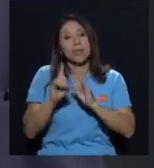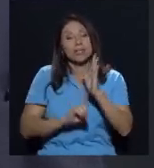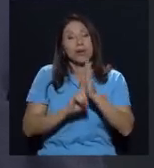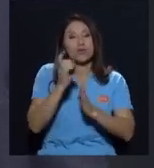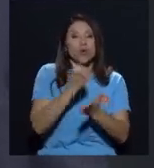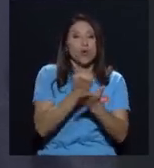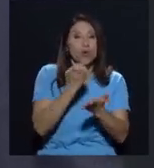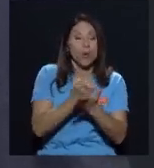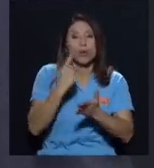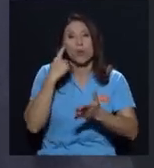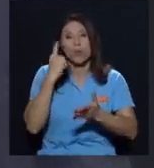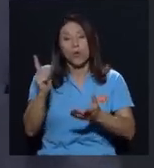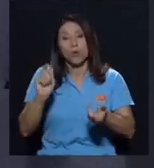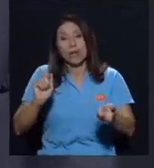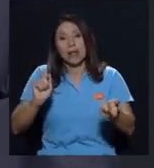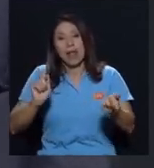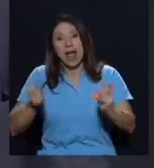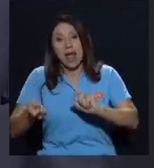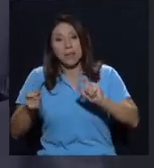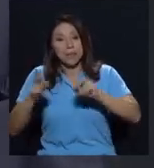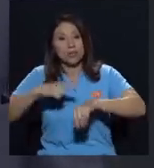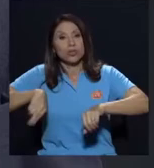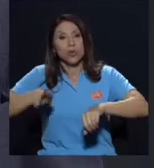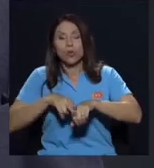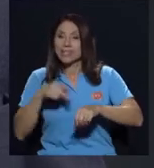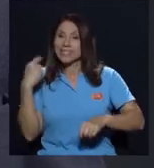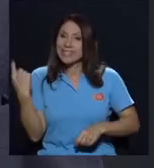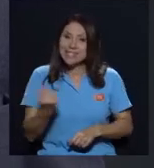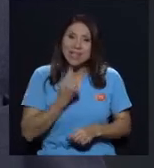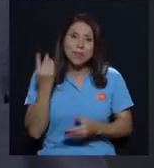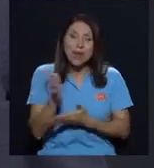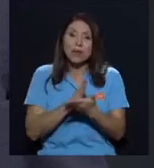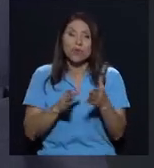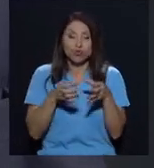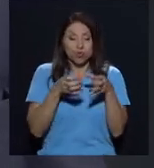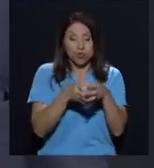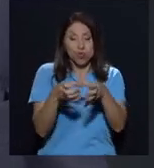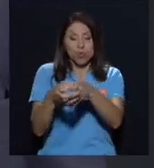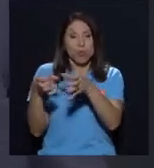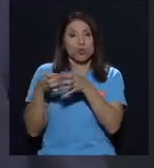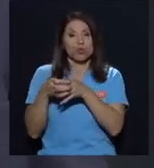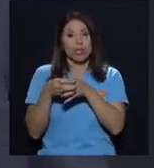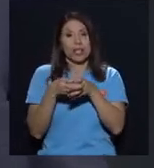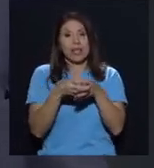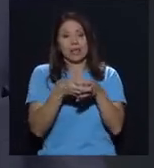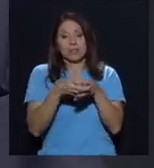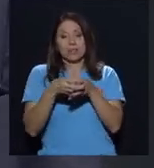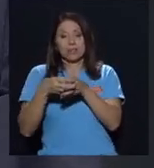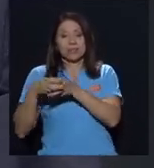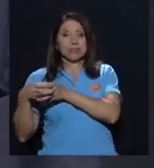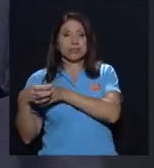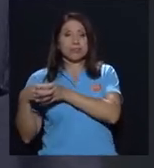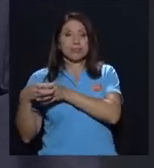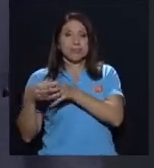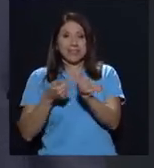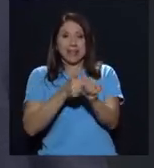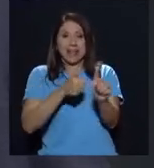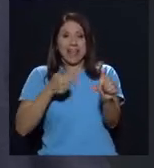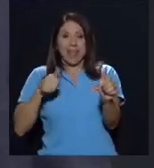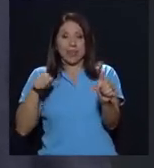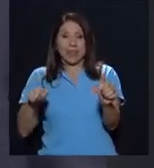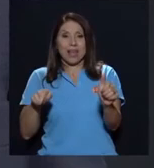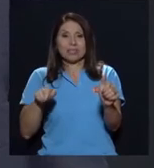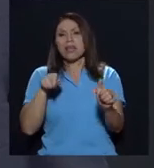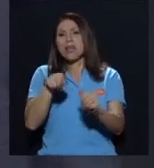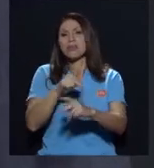globalización siempre hay grupos que se están quedando atrás ahora cómo prevenir esto